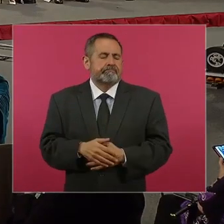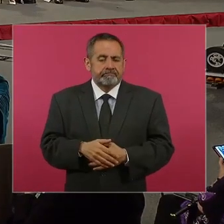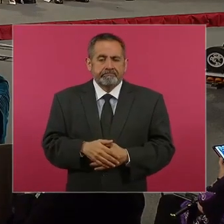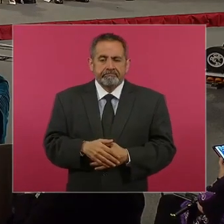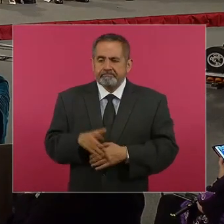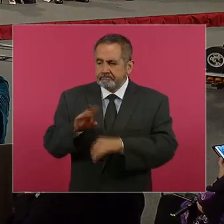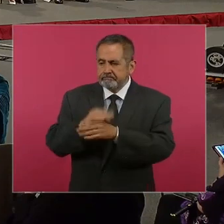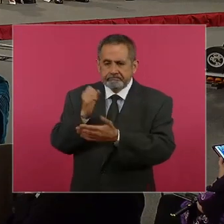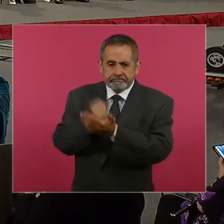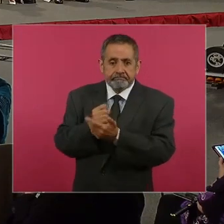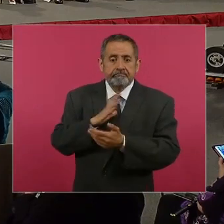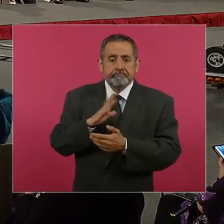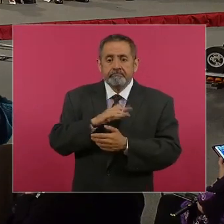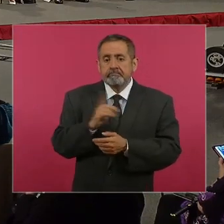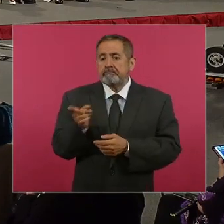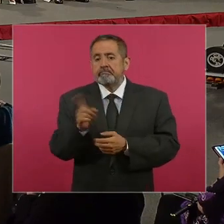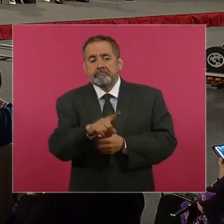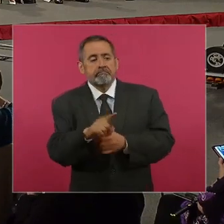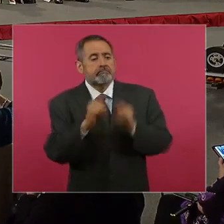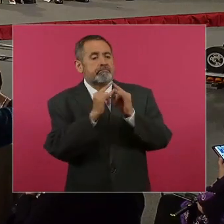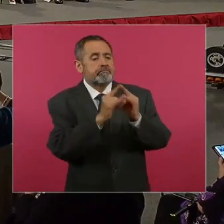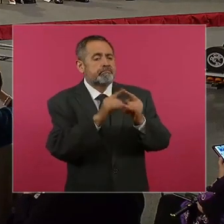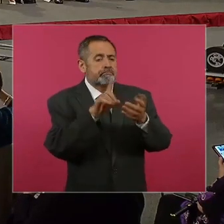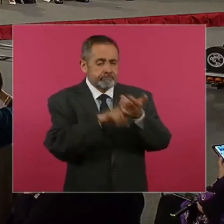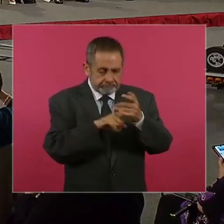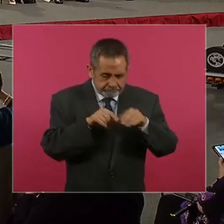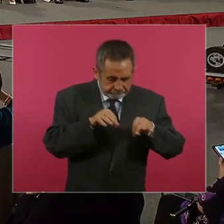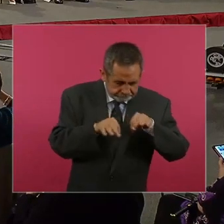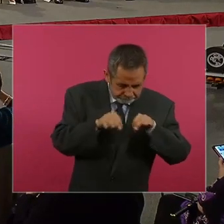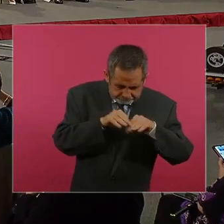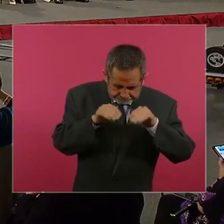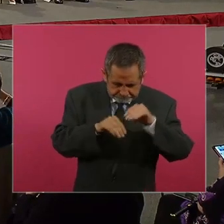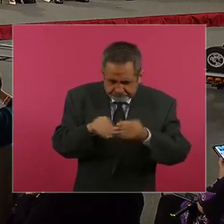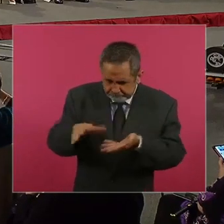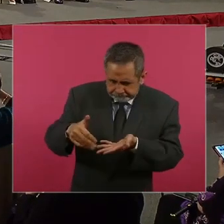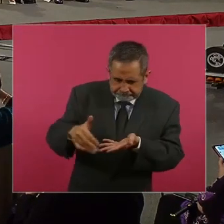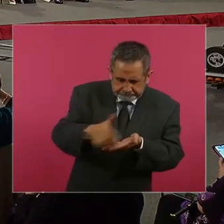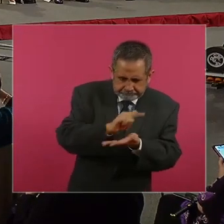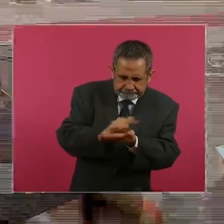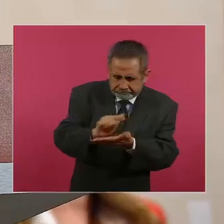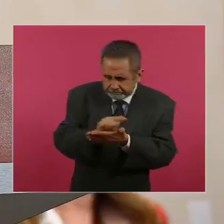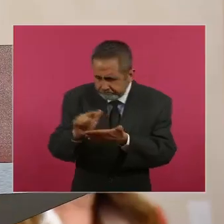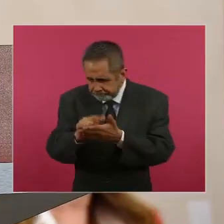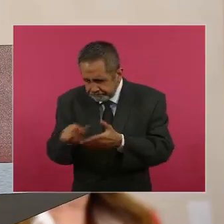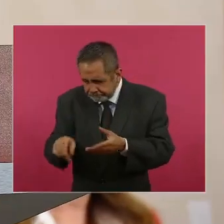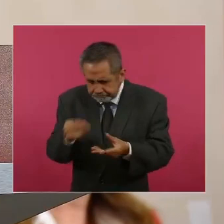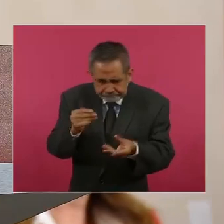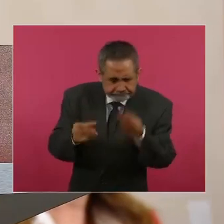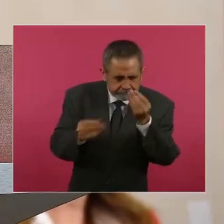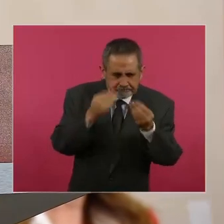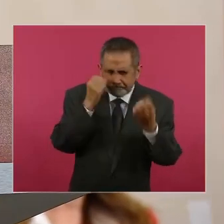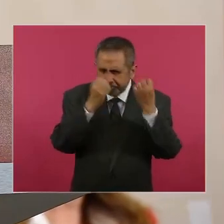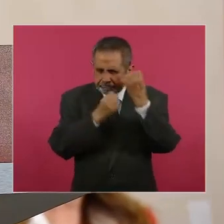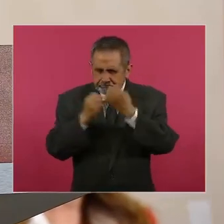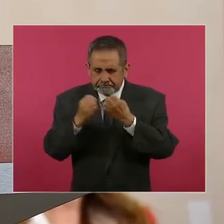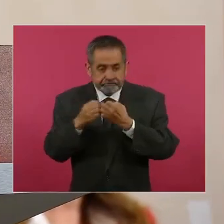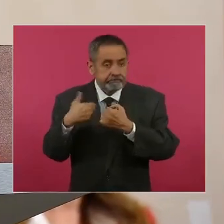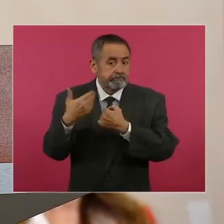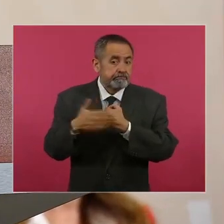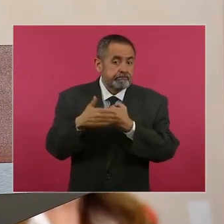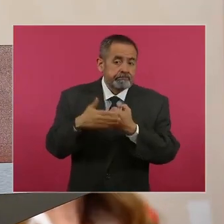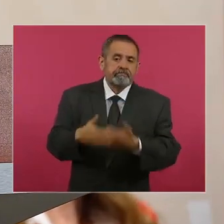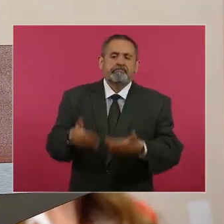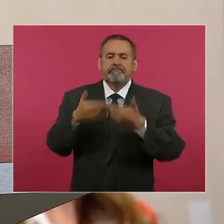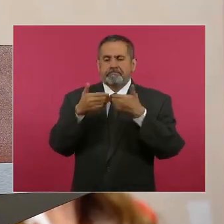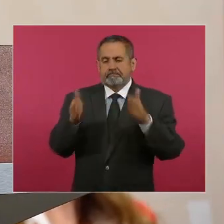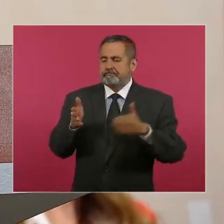un campamento que están trabajando de manera muy intensa para liberar